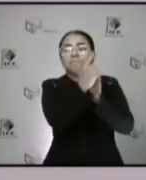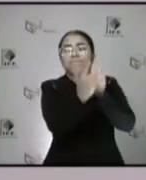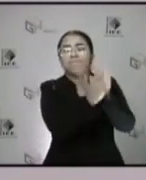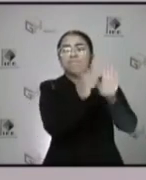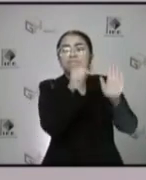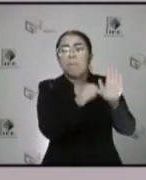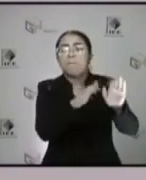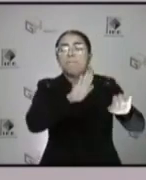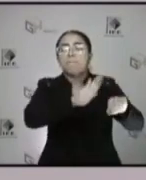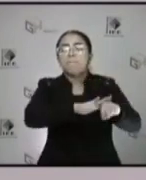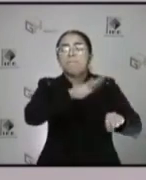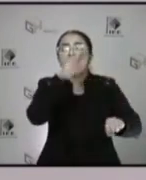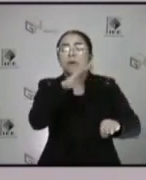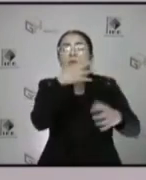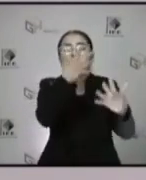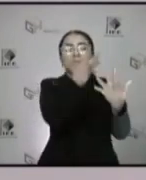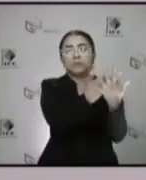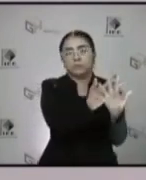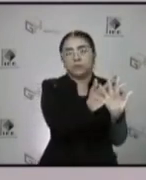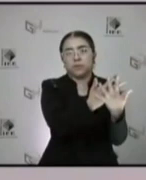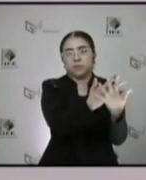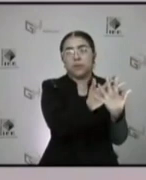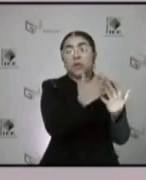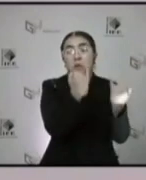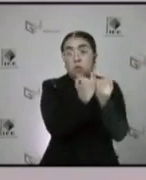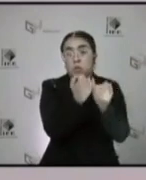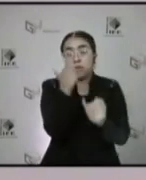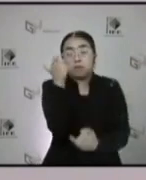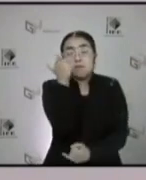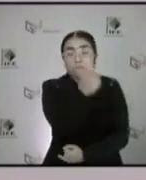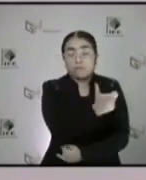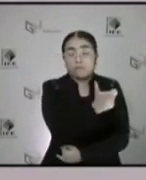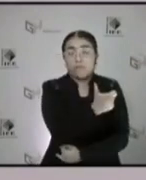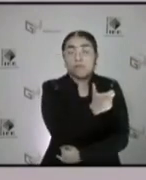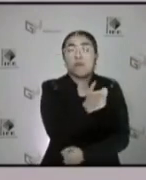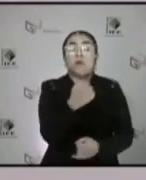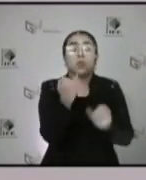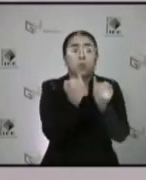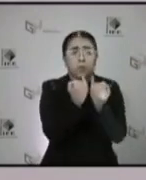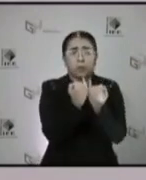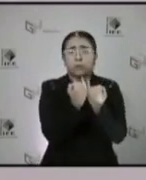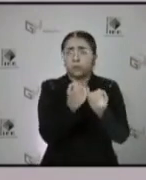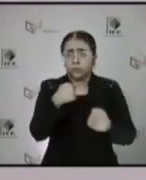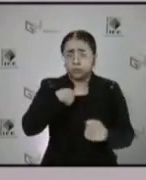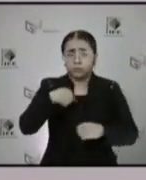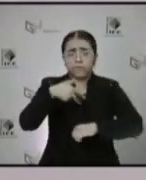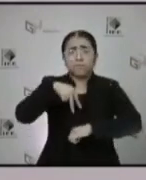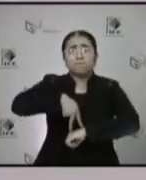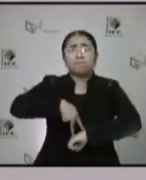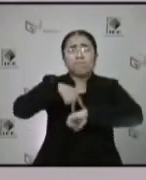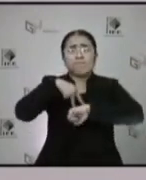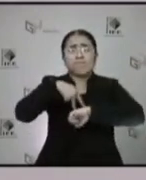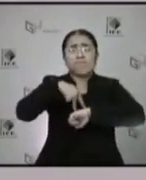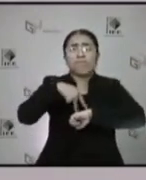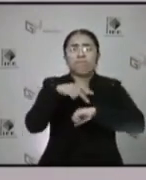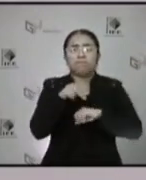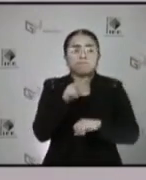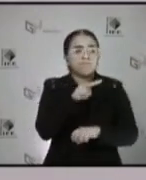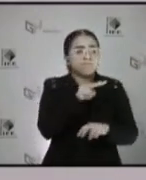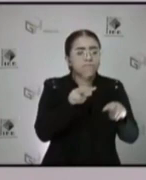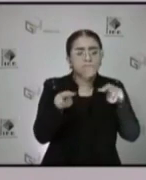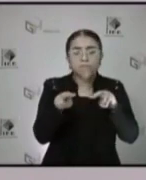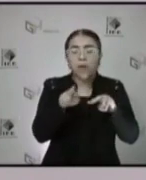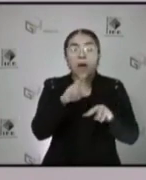de prisión y multa. Segundo, reconoceré públicamente a todos aquellos que trabajen